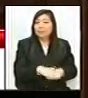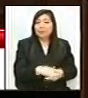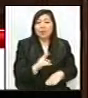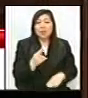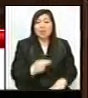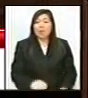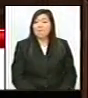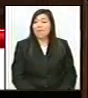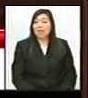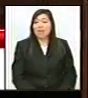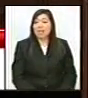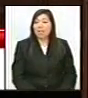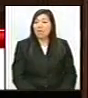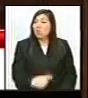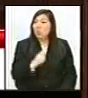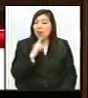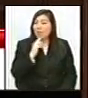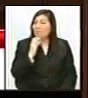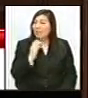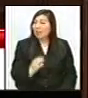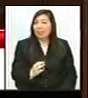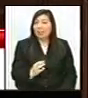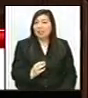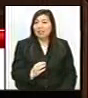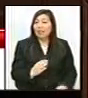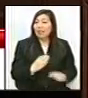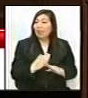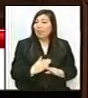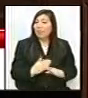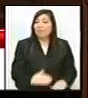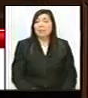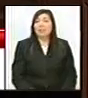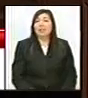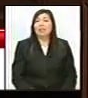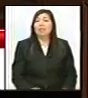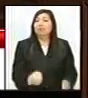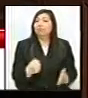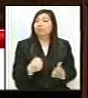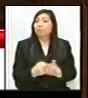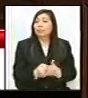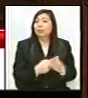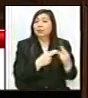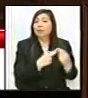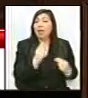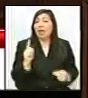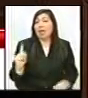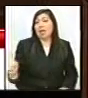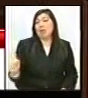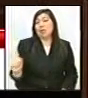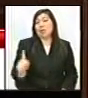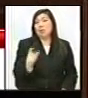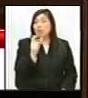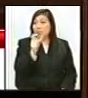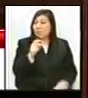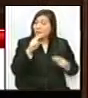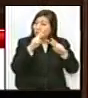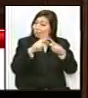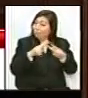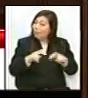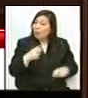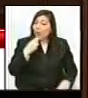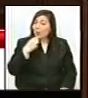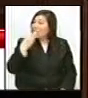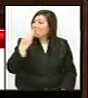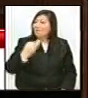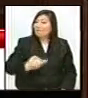criminal. No es verdad que la defensa se haya defendido de la imputación de roles a cada uno de los investigados. Y no es